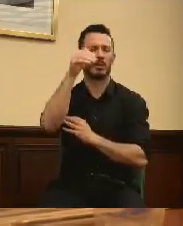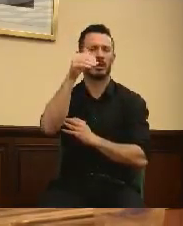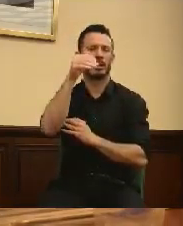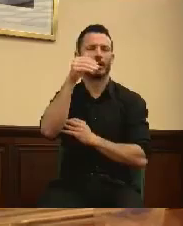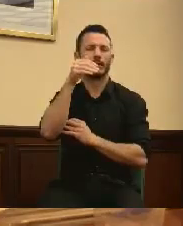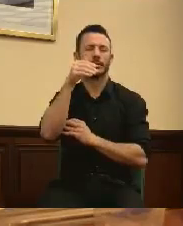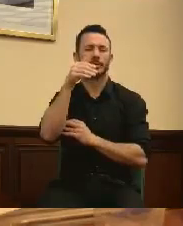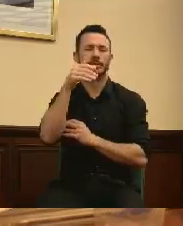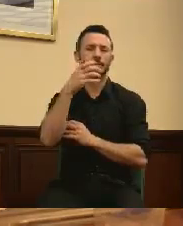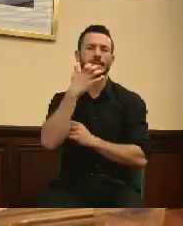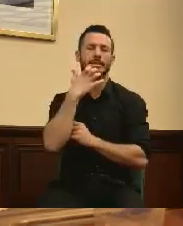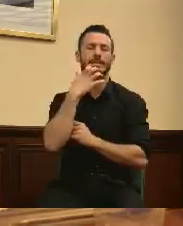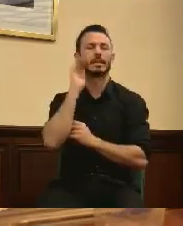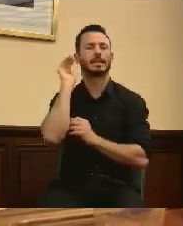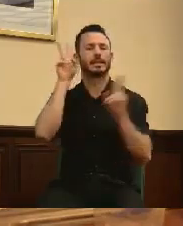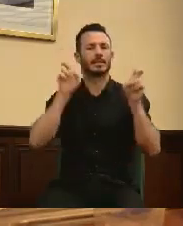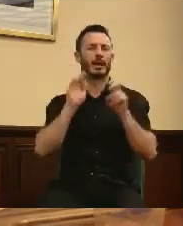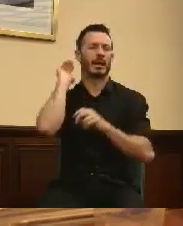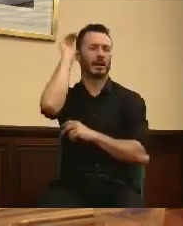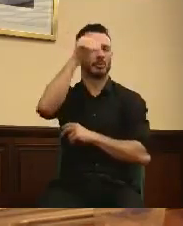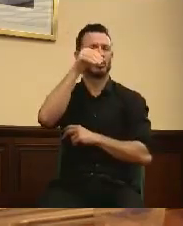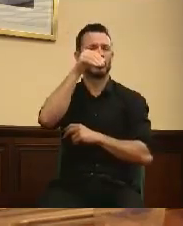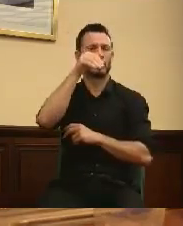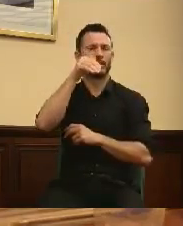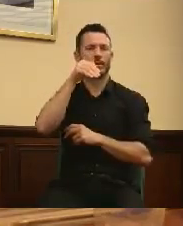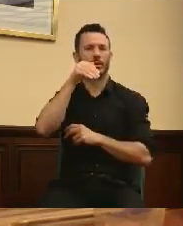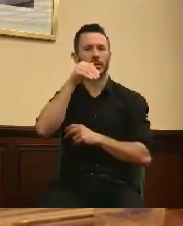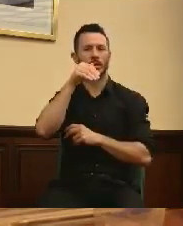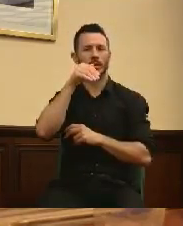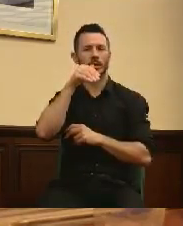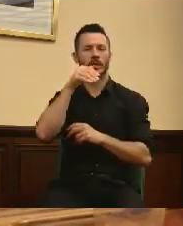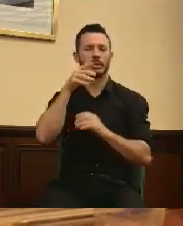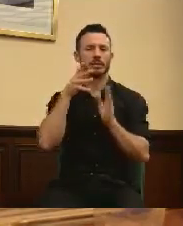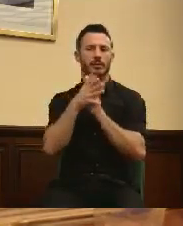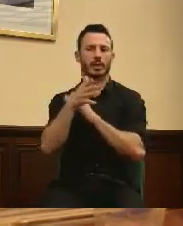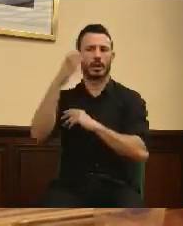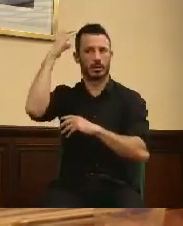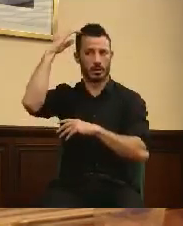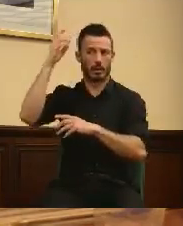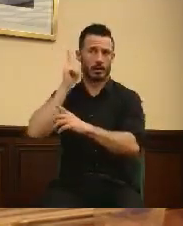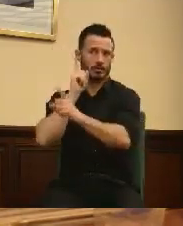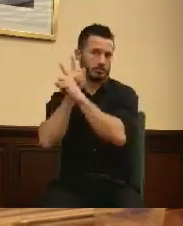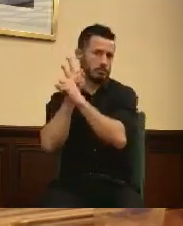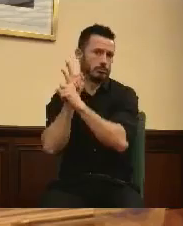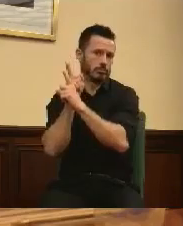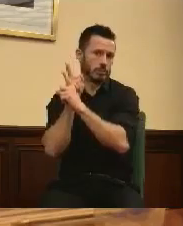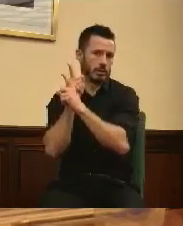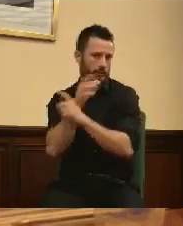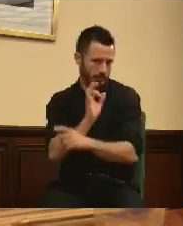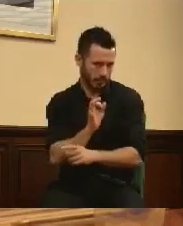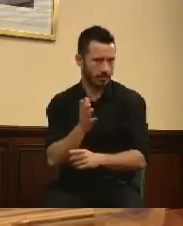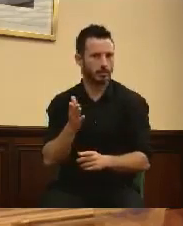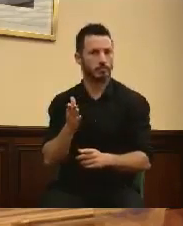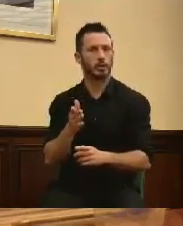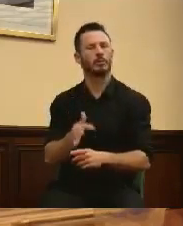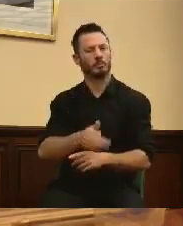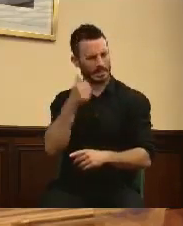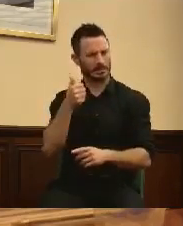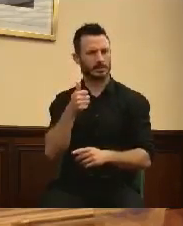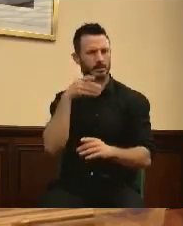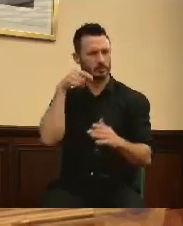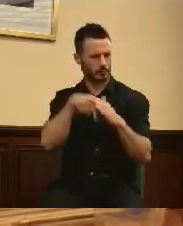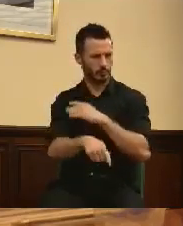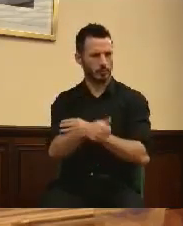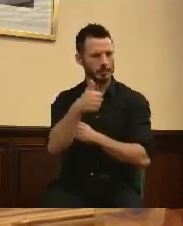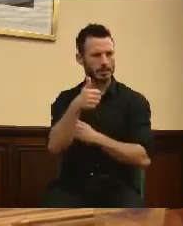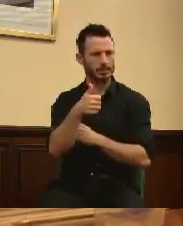cuando hablamos de ella no solamente estamos diciendo que no estamos de acuerdo con un rey, que evidentemente también, estamos diciendo mucho más, estamos